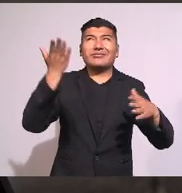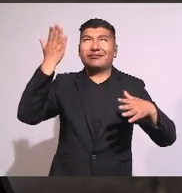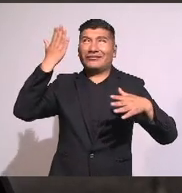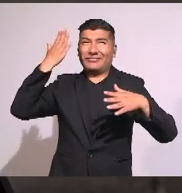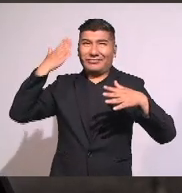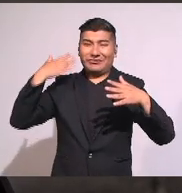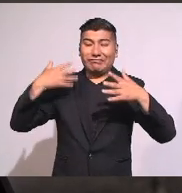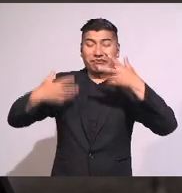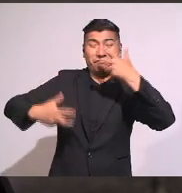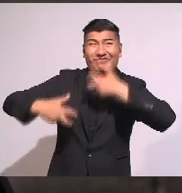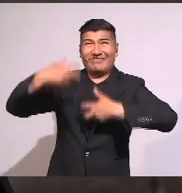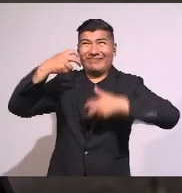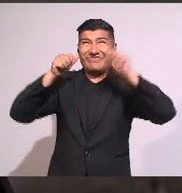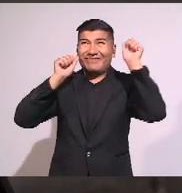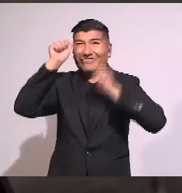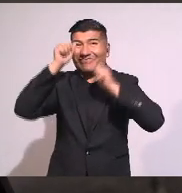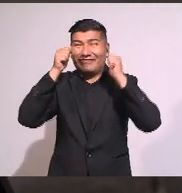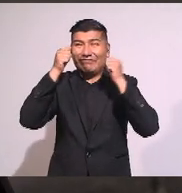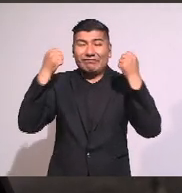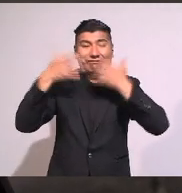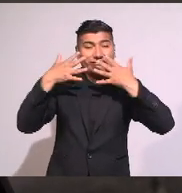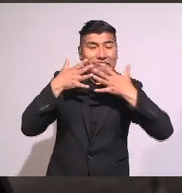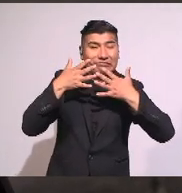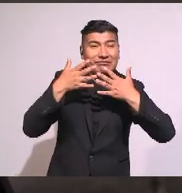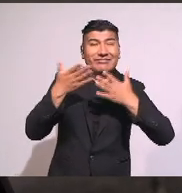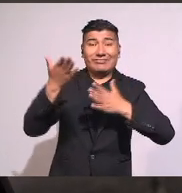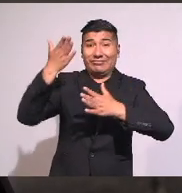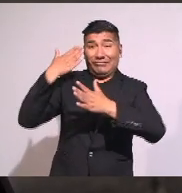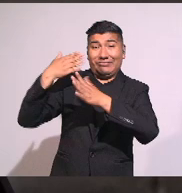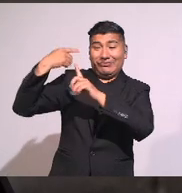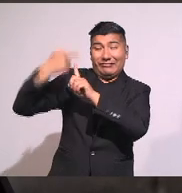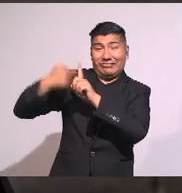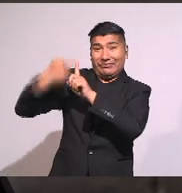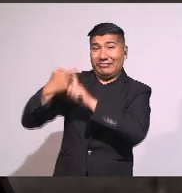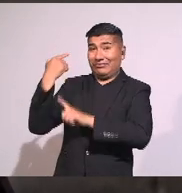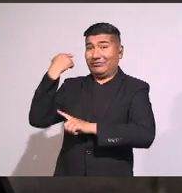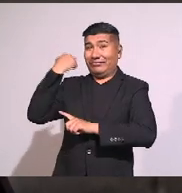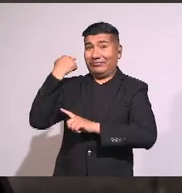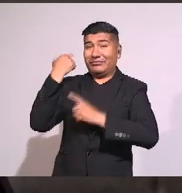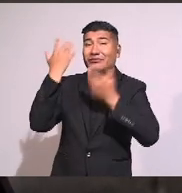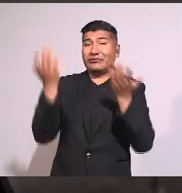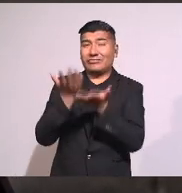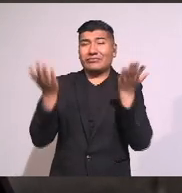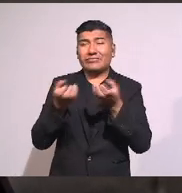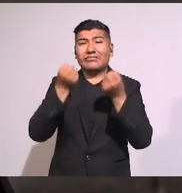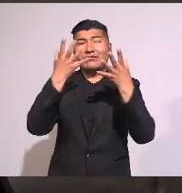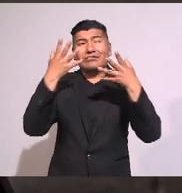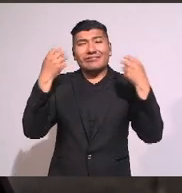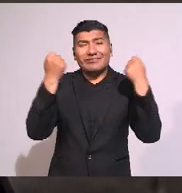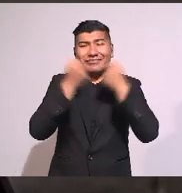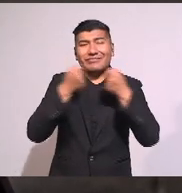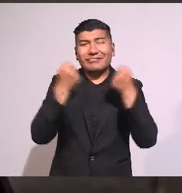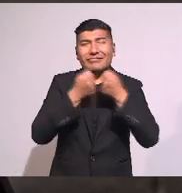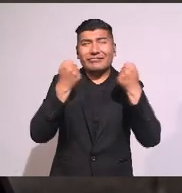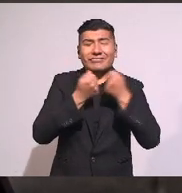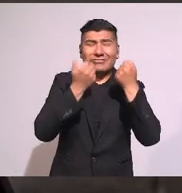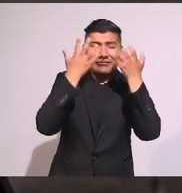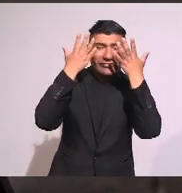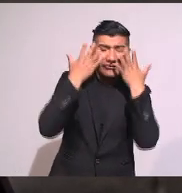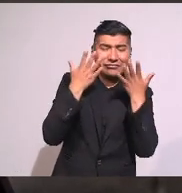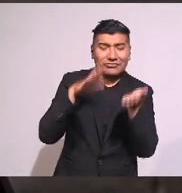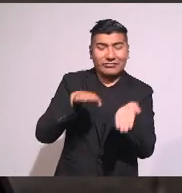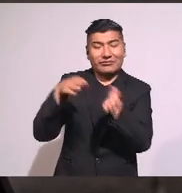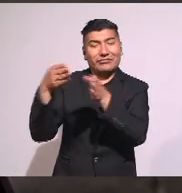de pánico e incertidumbre los meses pasados, donde se generó mucha violencia, tristeza